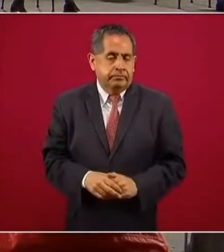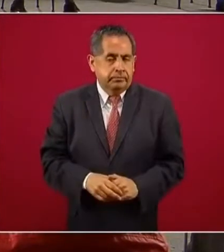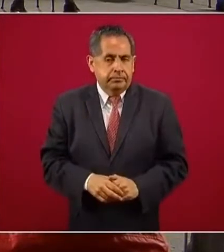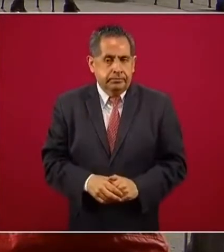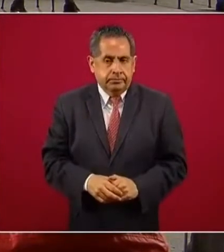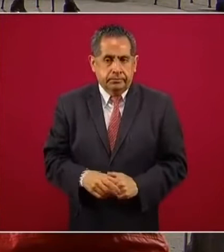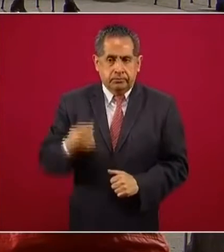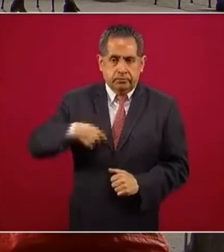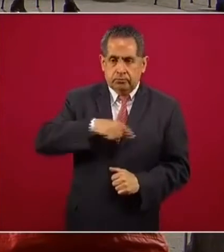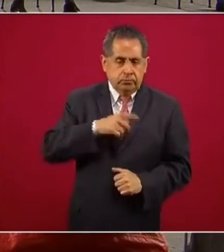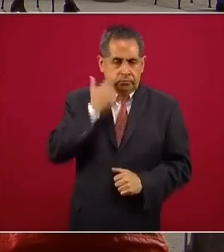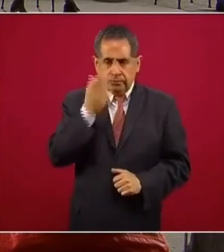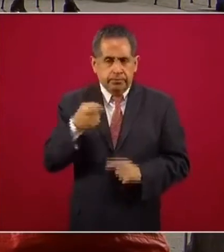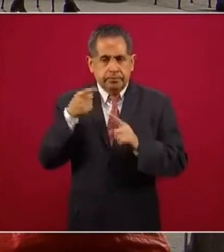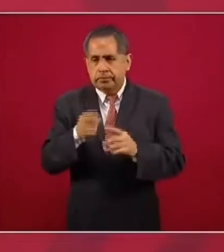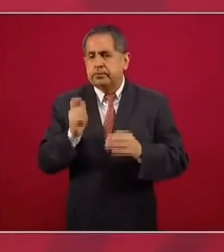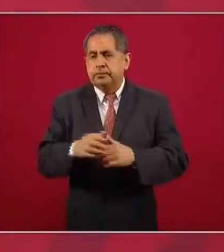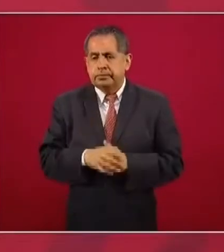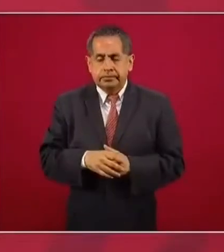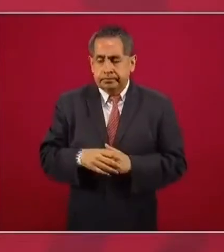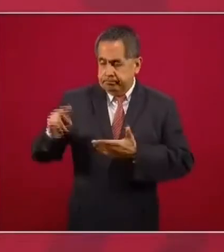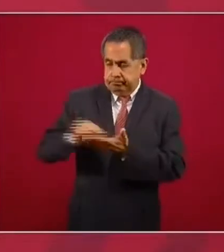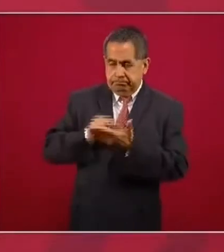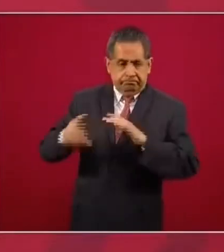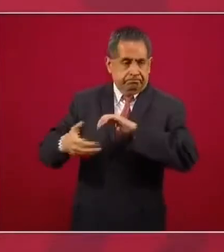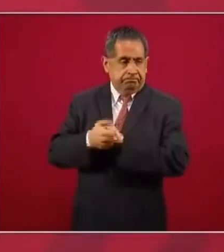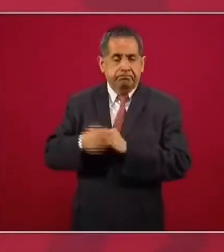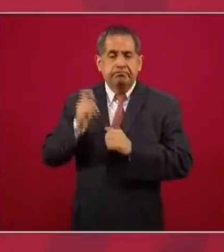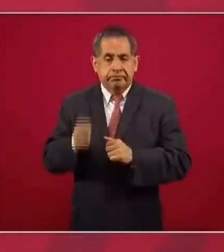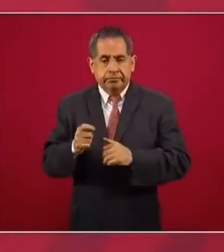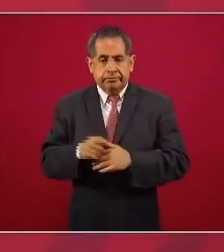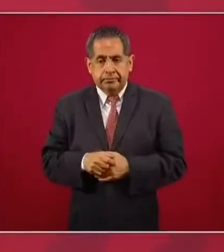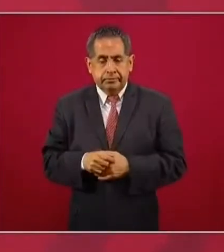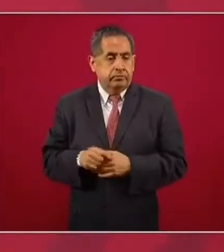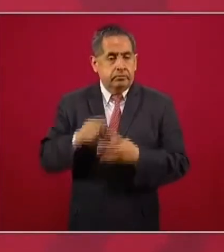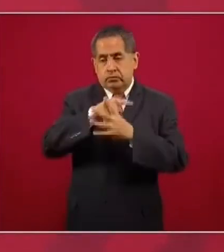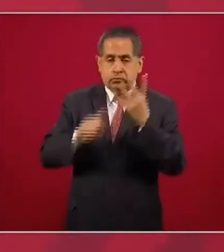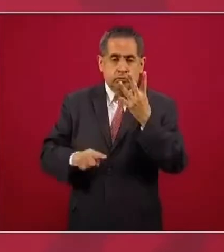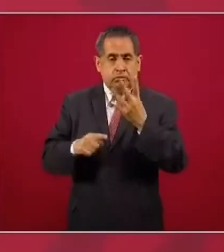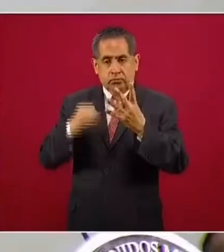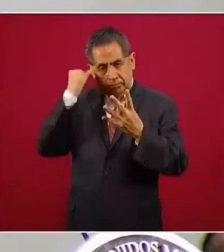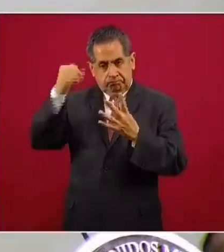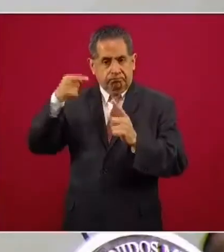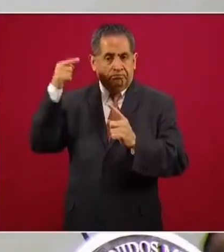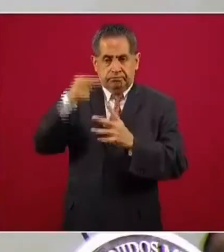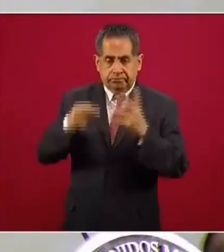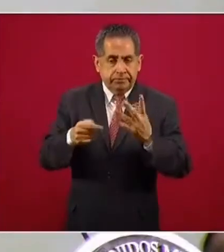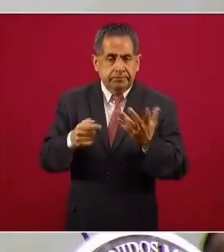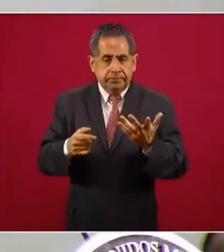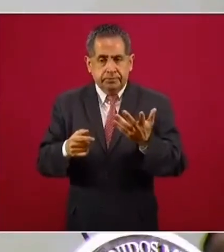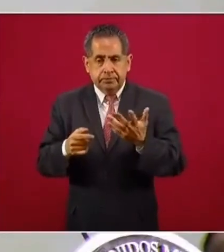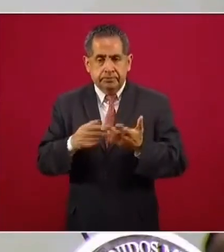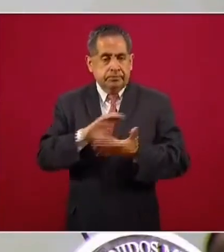¿Qué buscamos con este convenio? Lograr los 4 principios